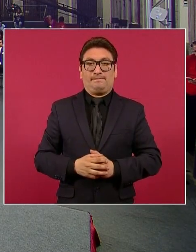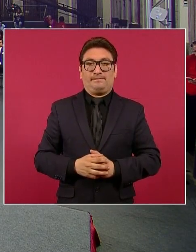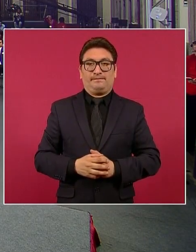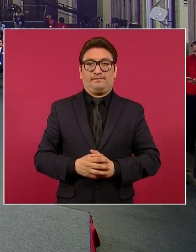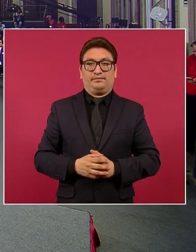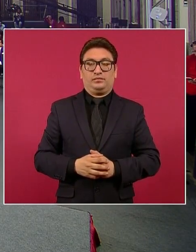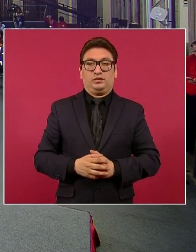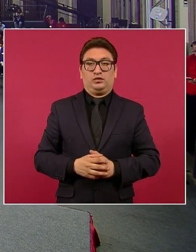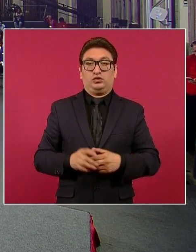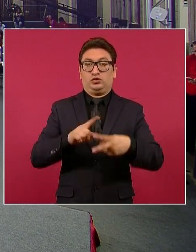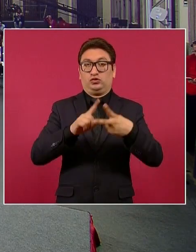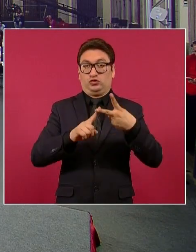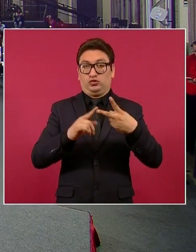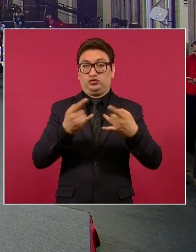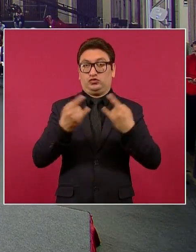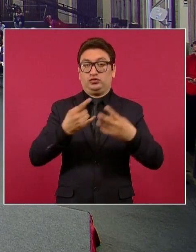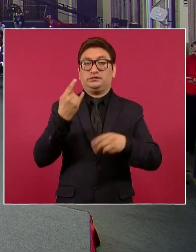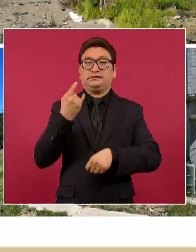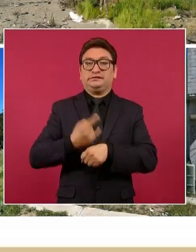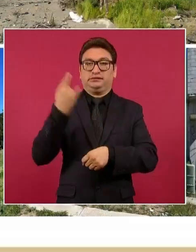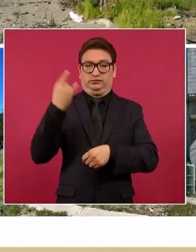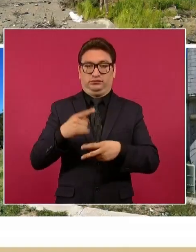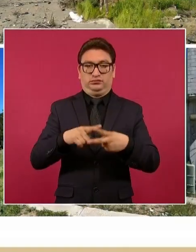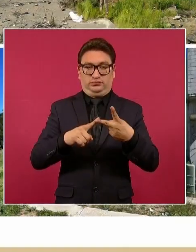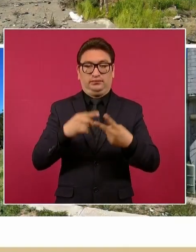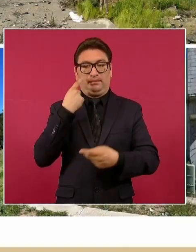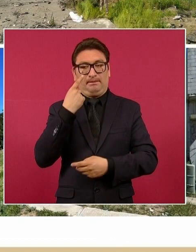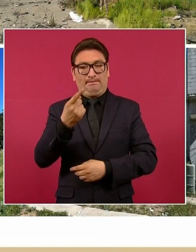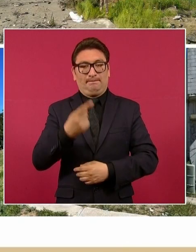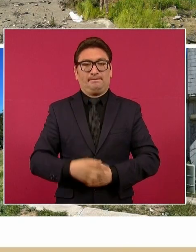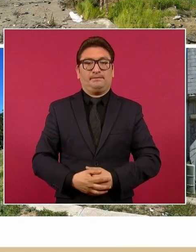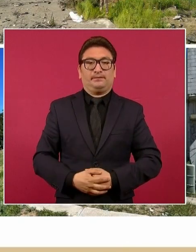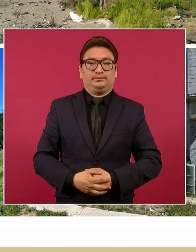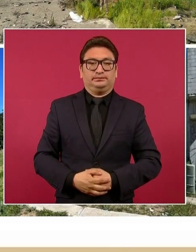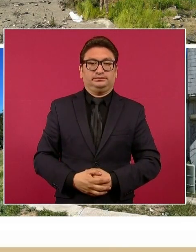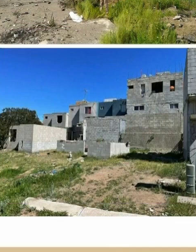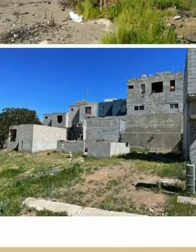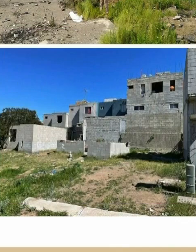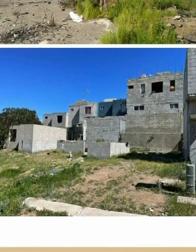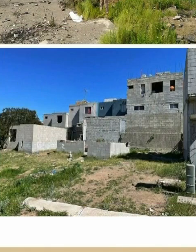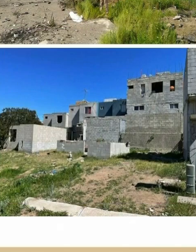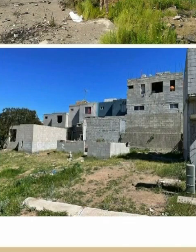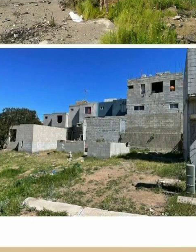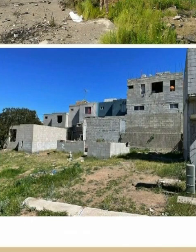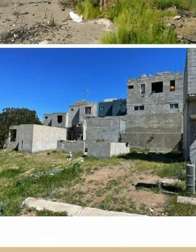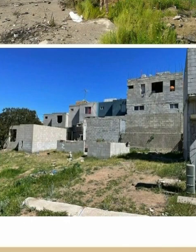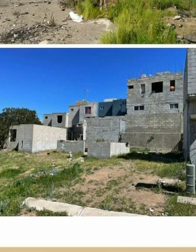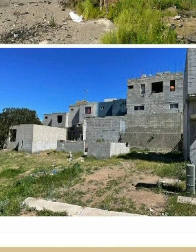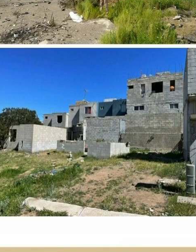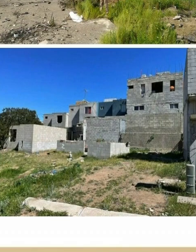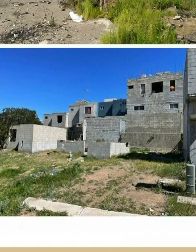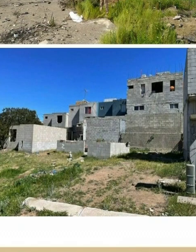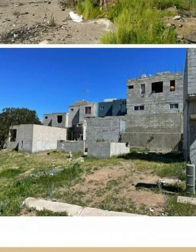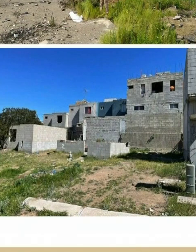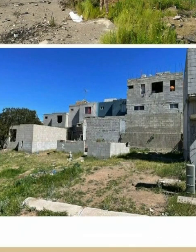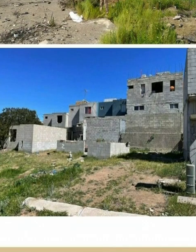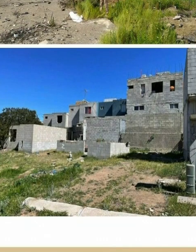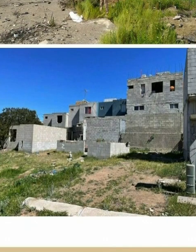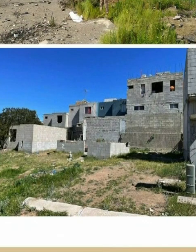casos son casos de fraudes que se hicieron a principios de los años 2000. En aquel tiempo el